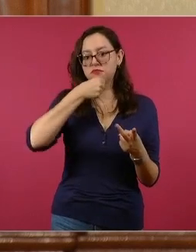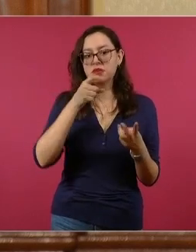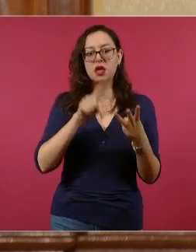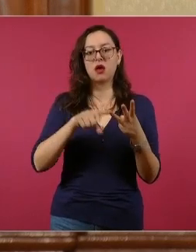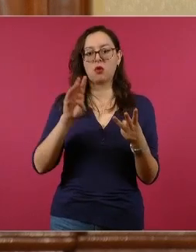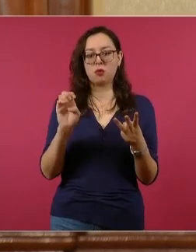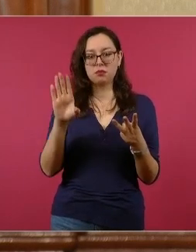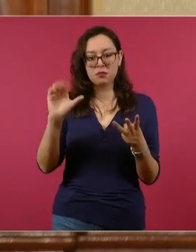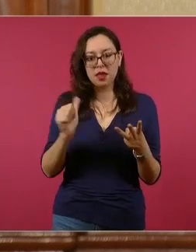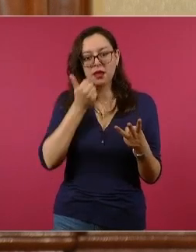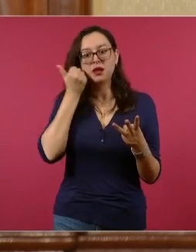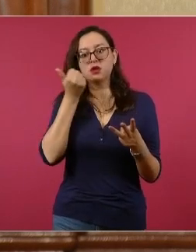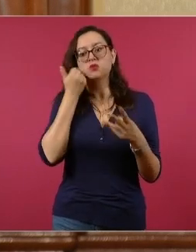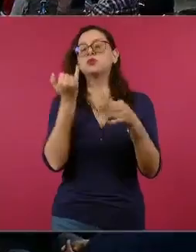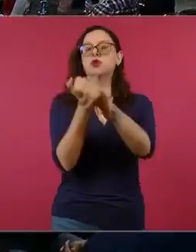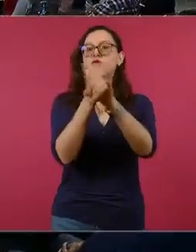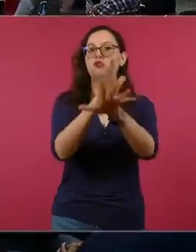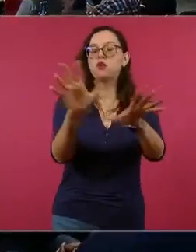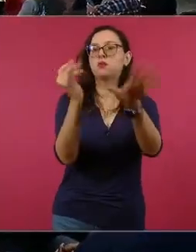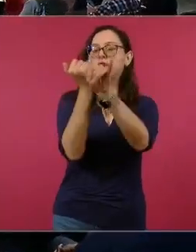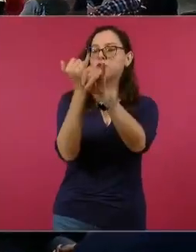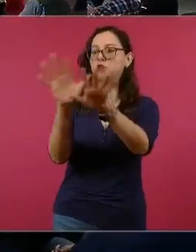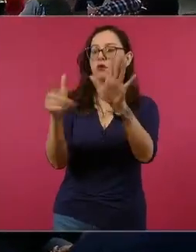que la gente también esté